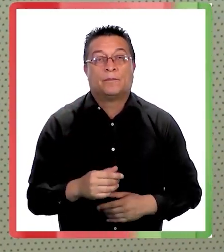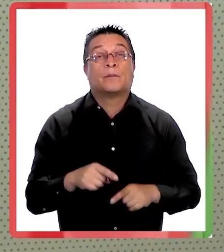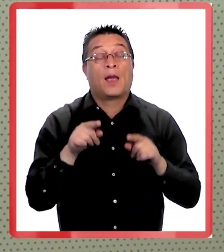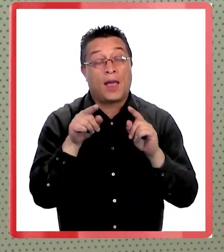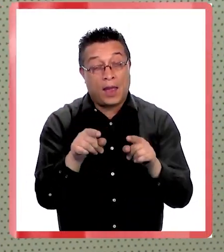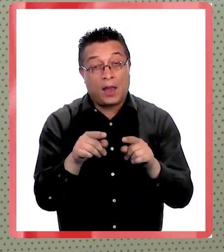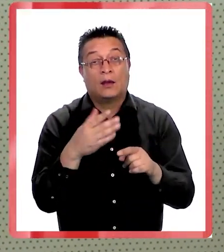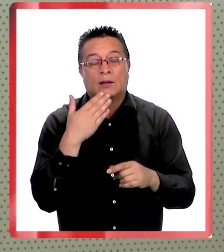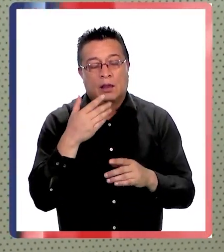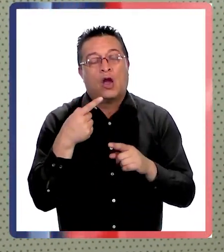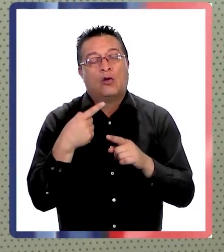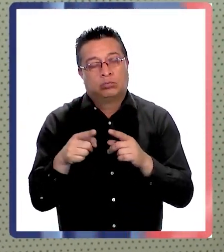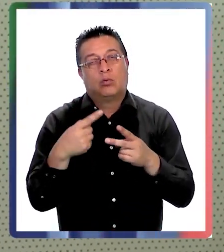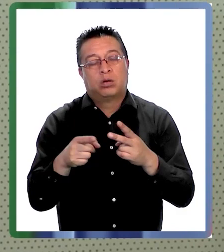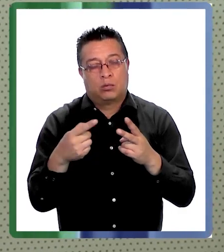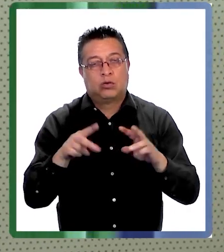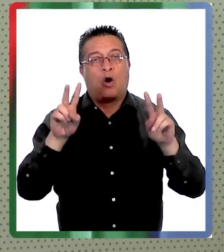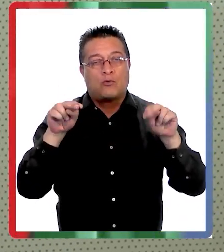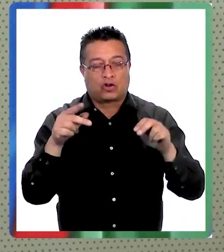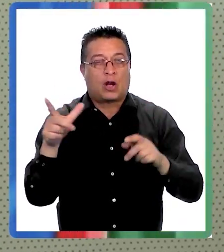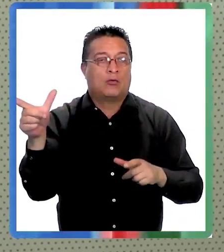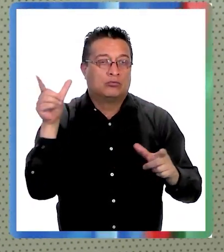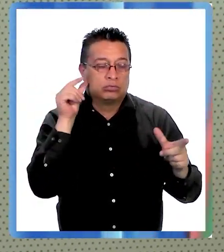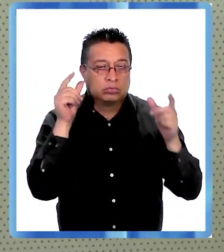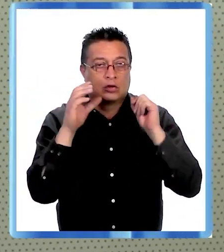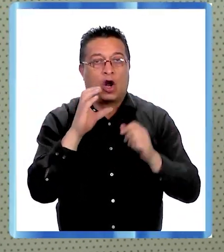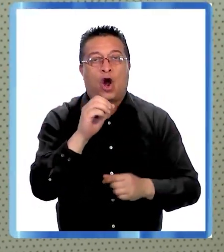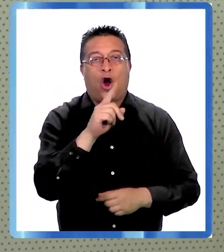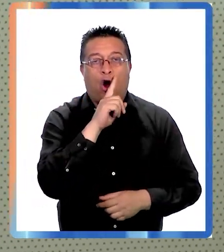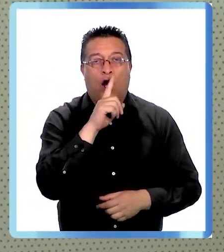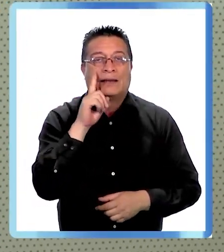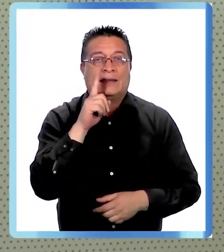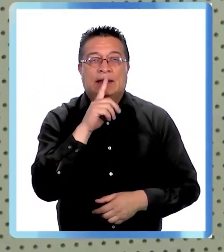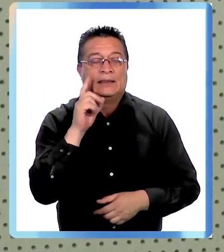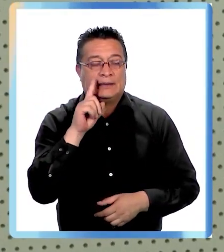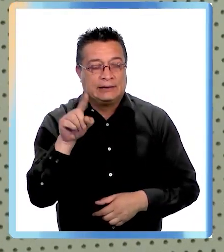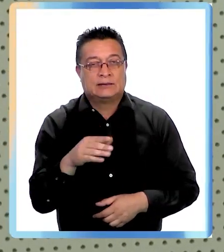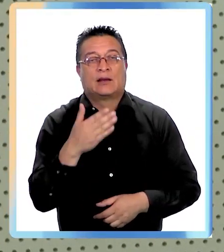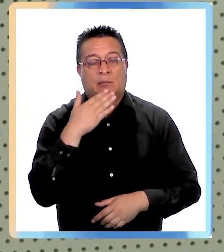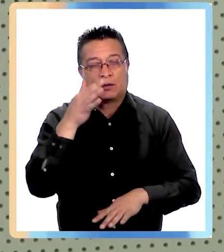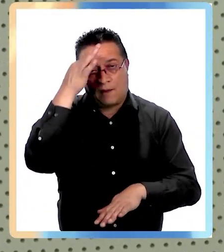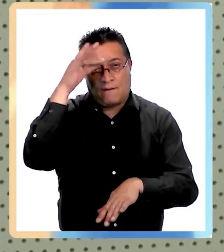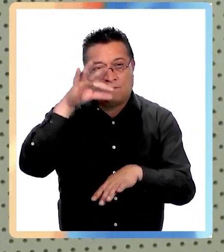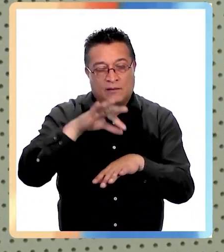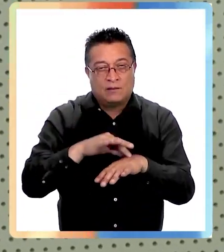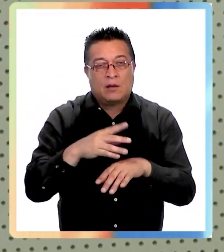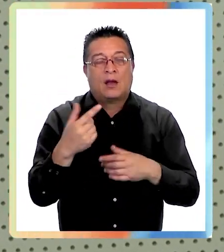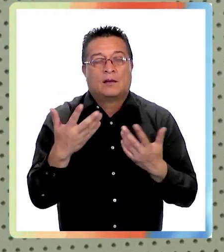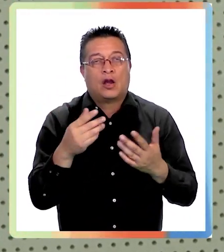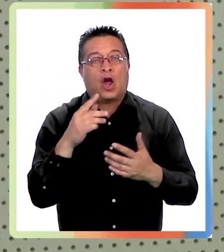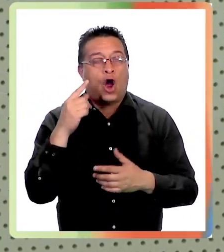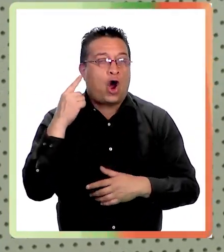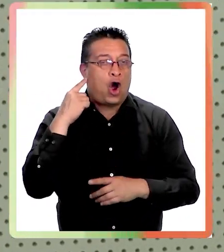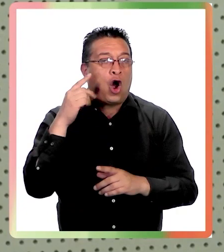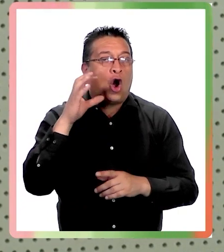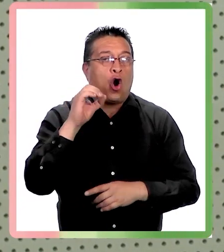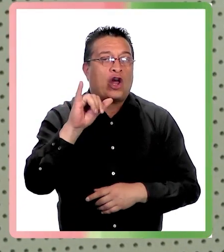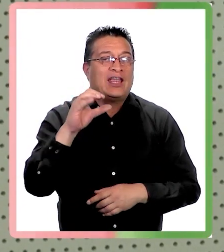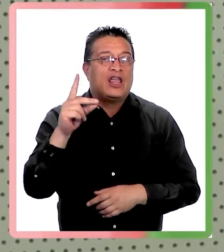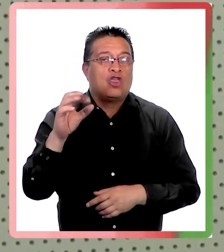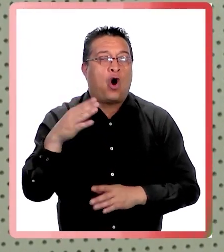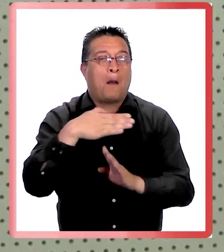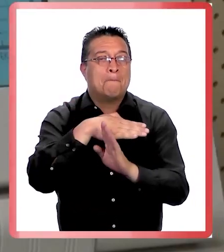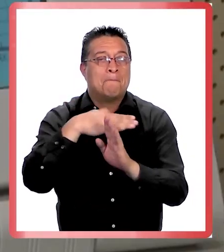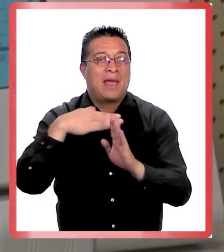bueno, también hay un montón de otras causas de hipoacusia, las otitis que pueden dañar la audición, enfermedades como del oído